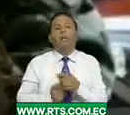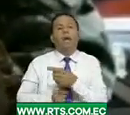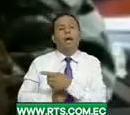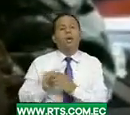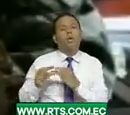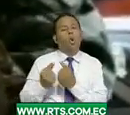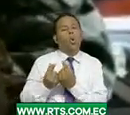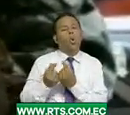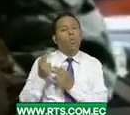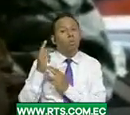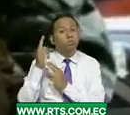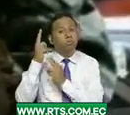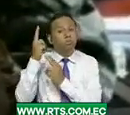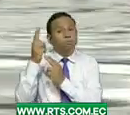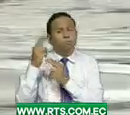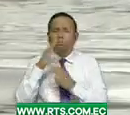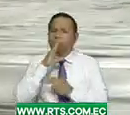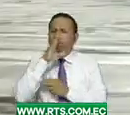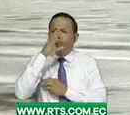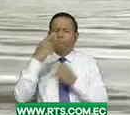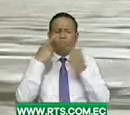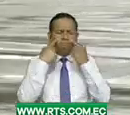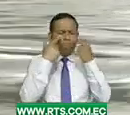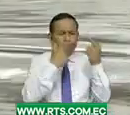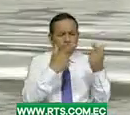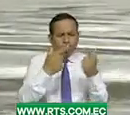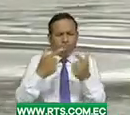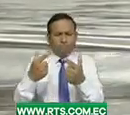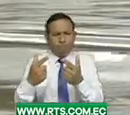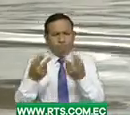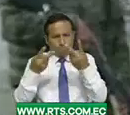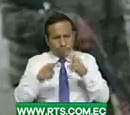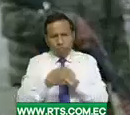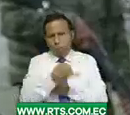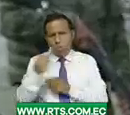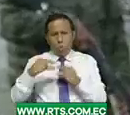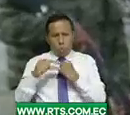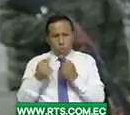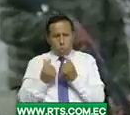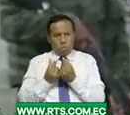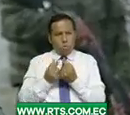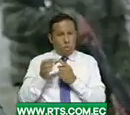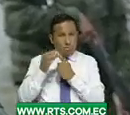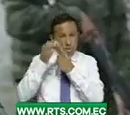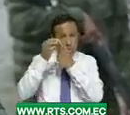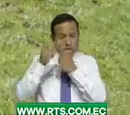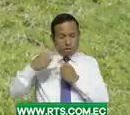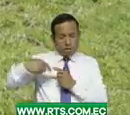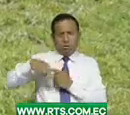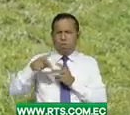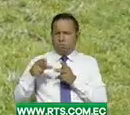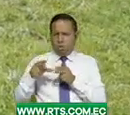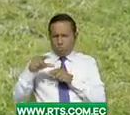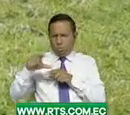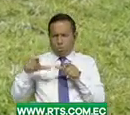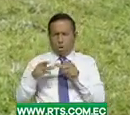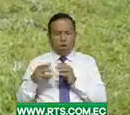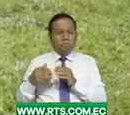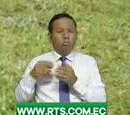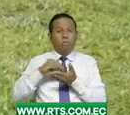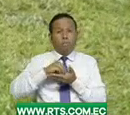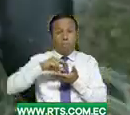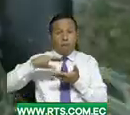la Brigada 19 Napo. Del mismo modo, personal del Grupo de Fuerzas Especiales Rayo, de la misma Brigada Napo, en la comunidad